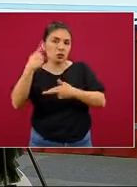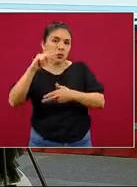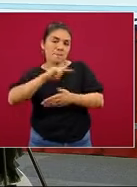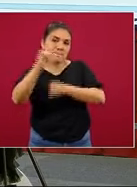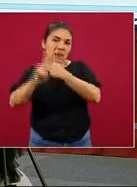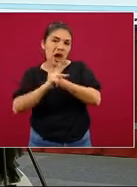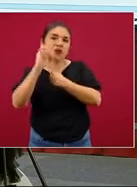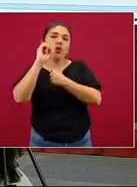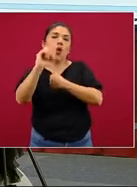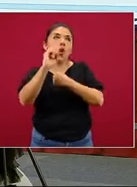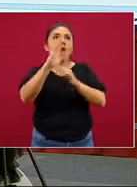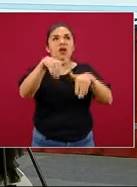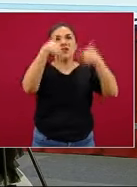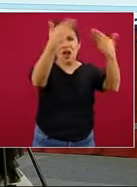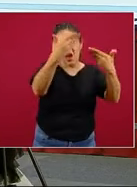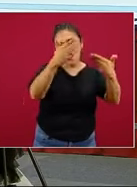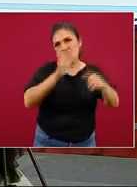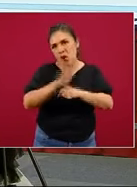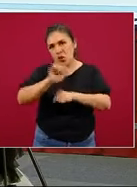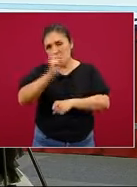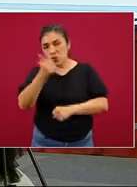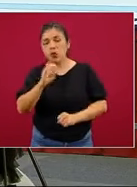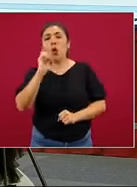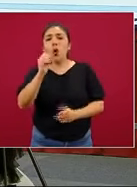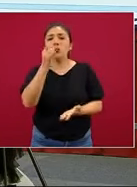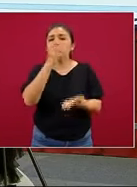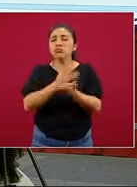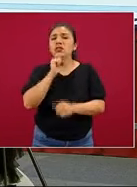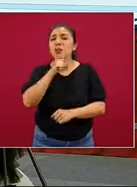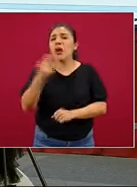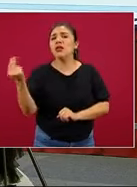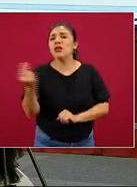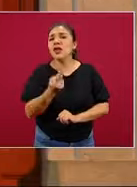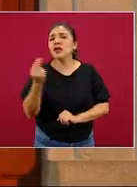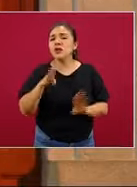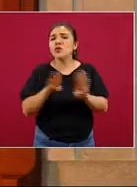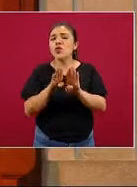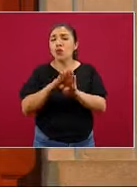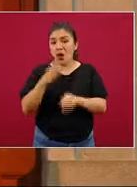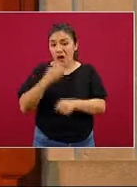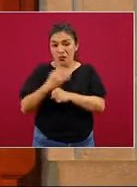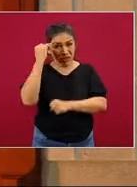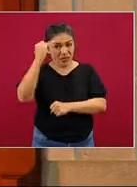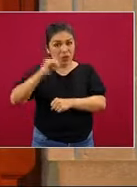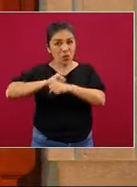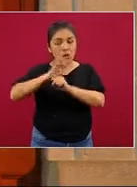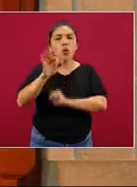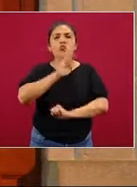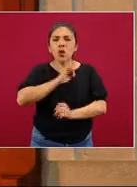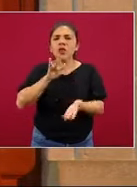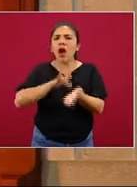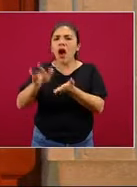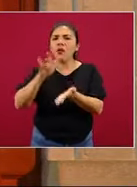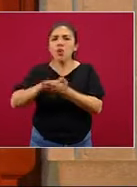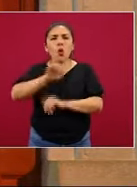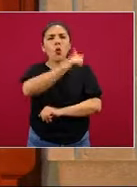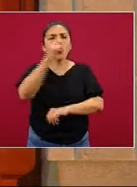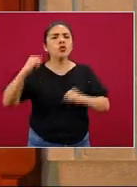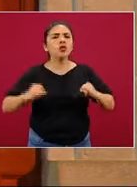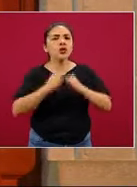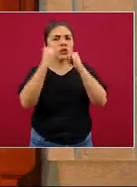lugar de origen, pero también identificamos la necesidad en el marco de COVID de poder apoyar a otras instancias,